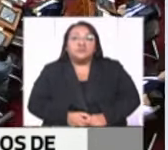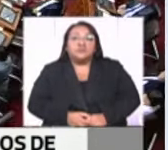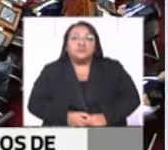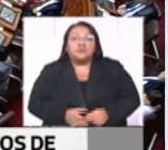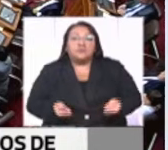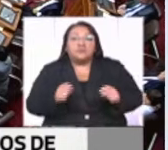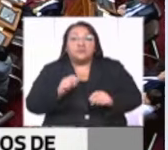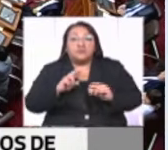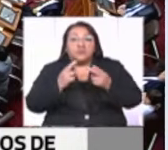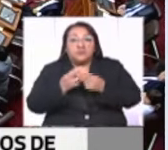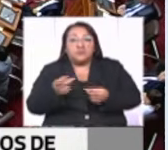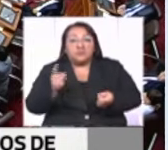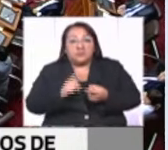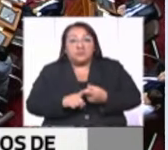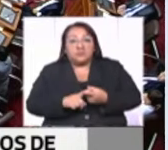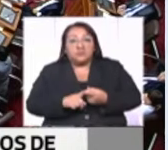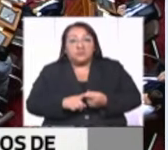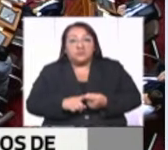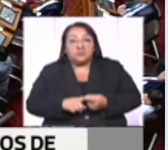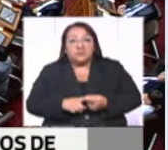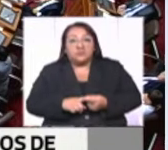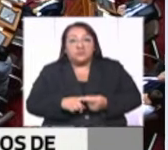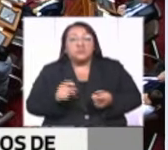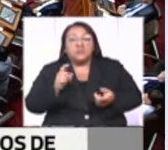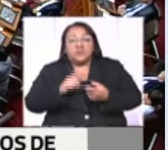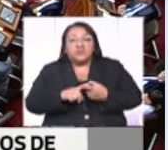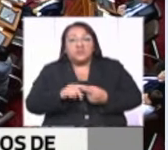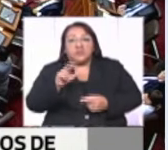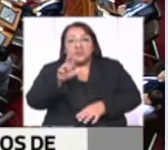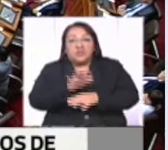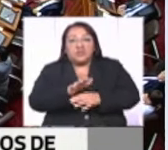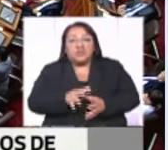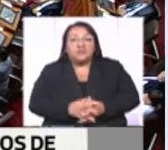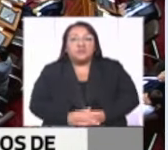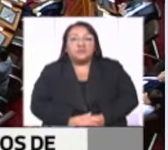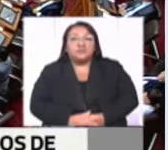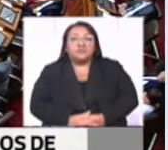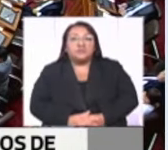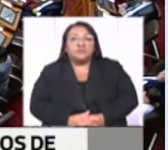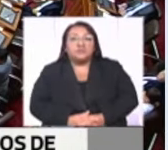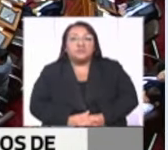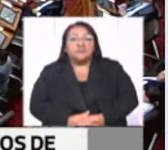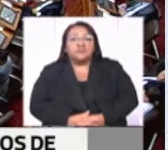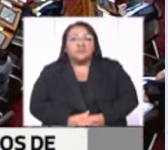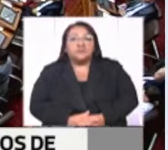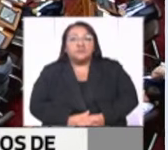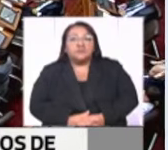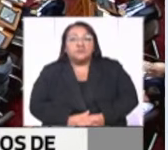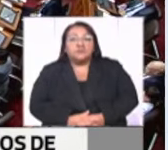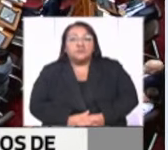Se suspende la sesión. Ha sido aprobada. Se suspende la sesión hasta las 3 de la tarde.